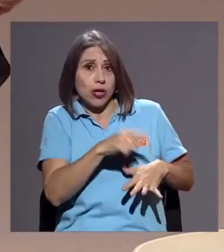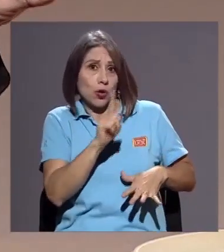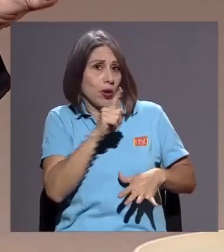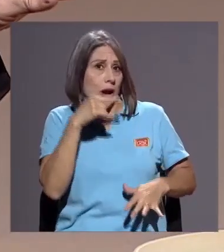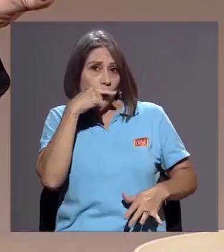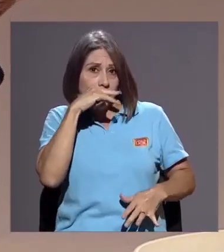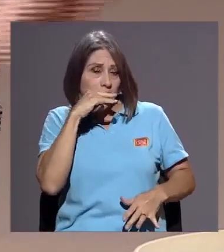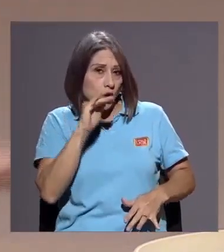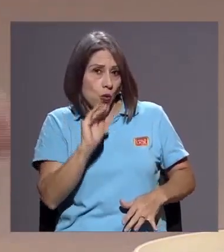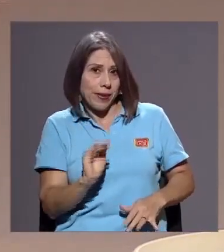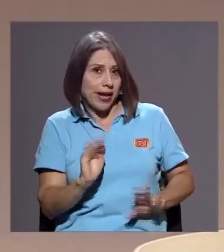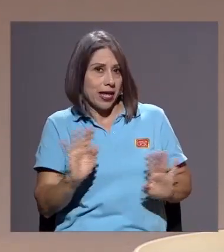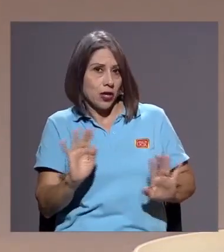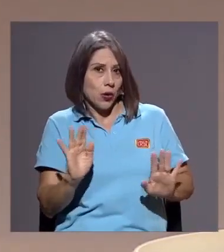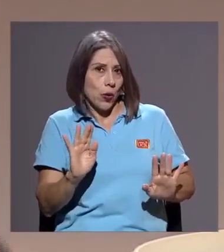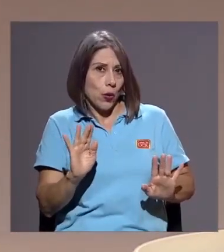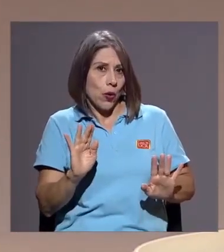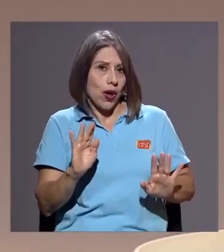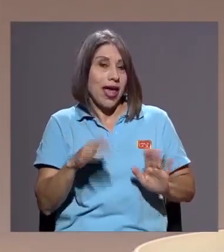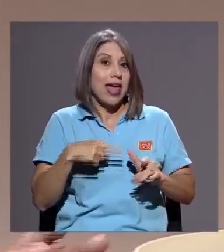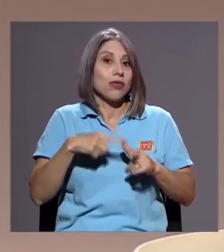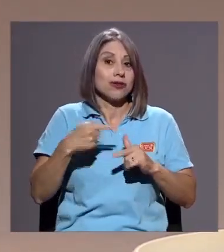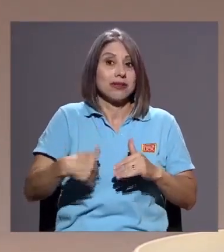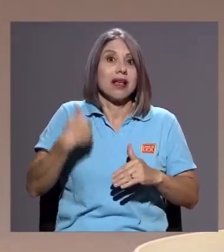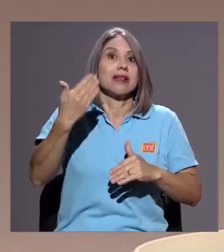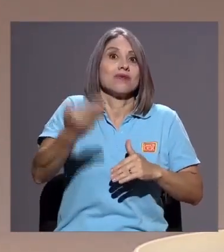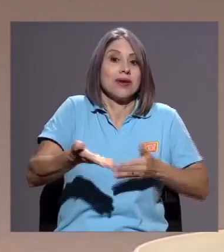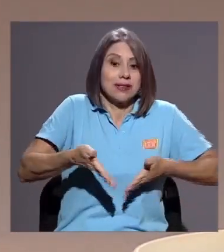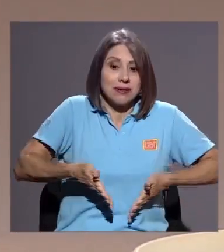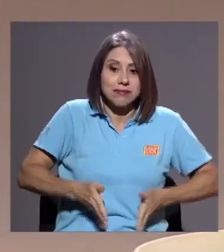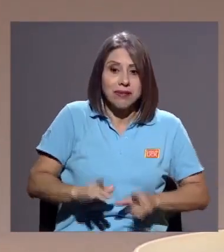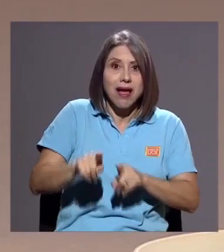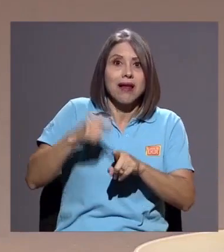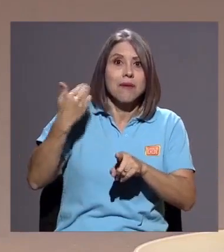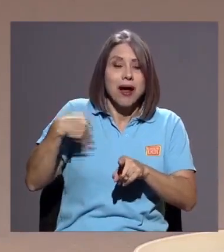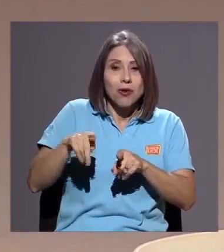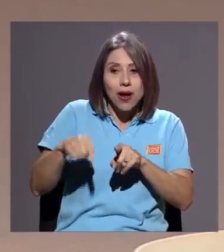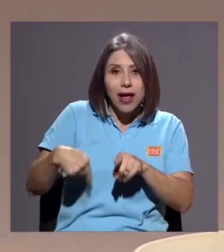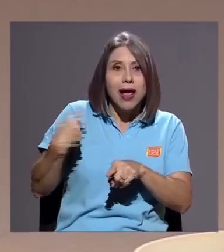y tuviste un hermano y otro hermano pequeñitos, y eso de